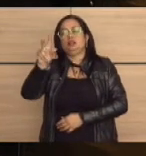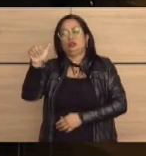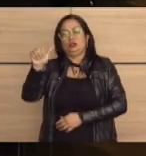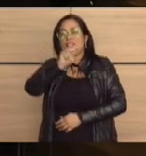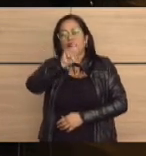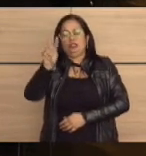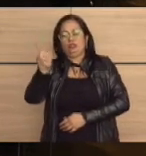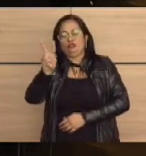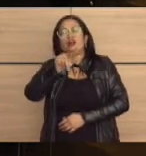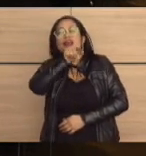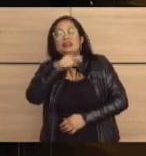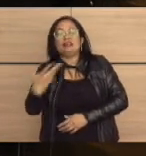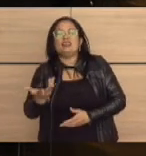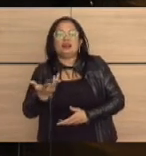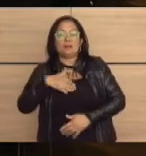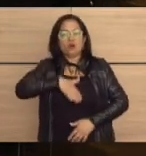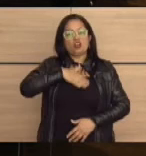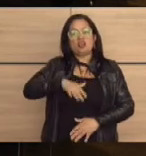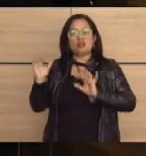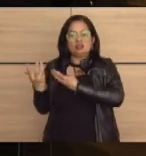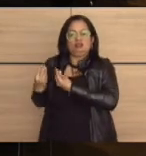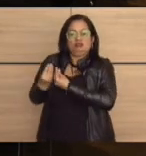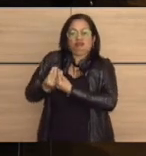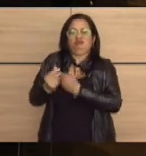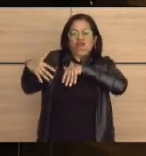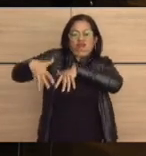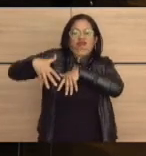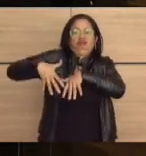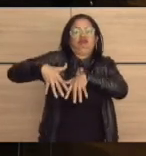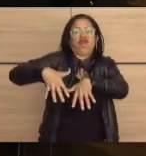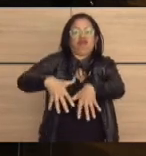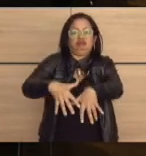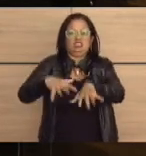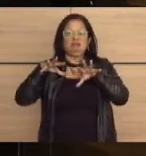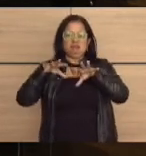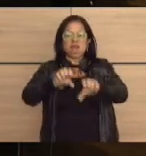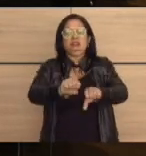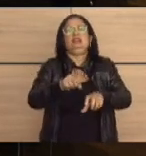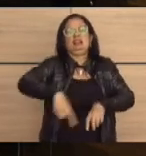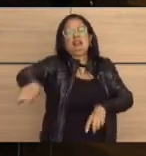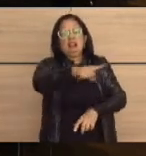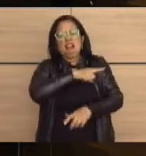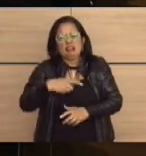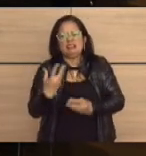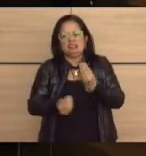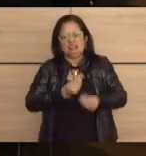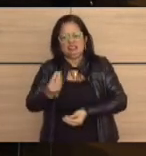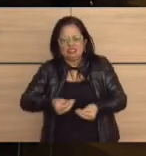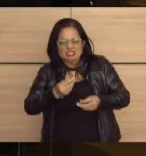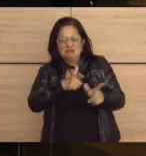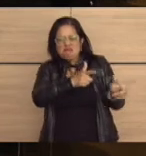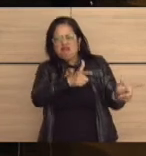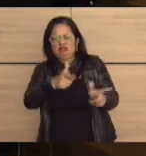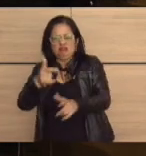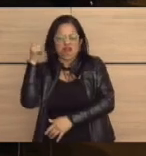Sucre vienen con sus ejércitos y acaban, violan, masacran a la gente